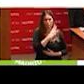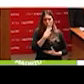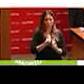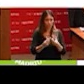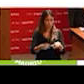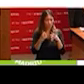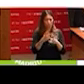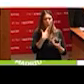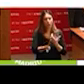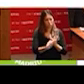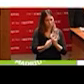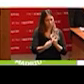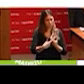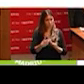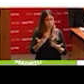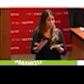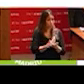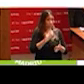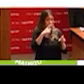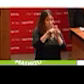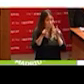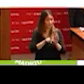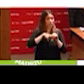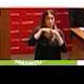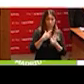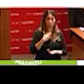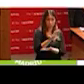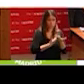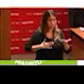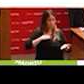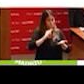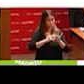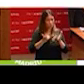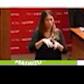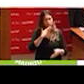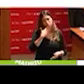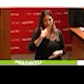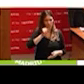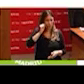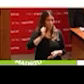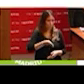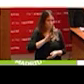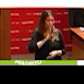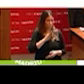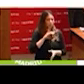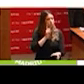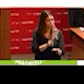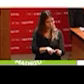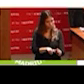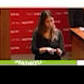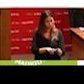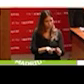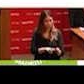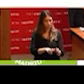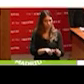la sociedad digamos que todas las empresas que colaboran con el proyecto Pasan a formar parte de este de este Club